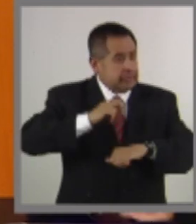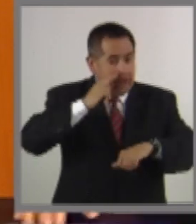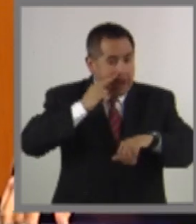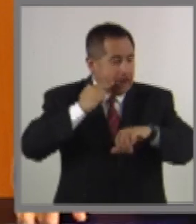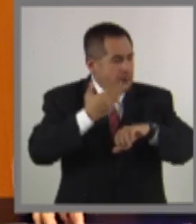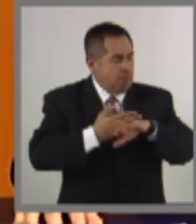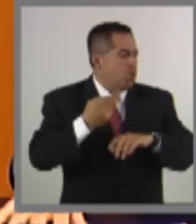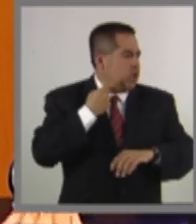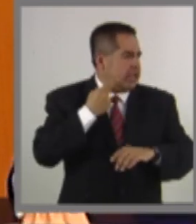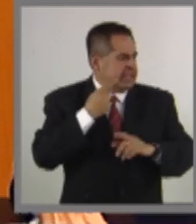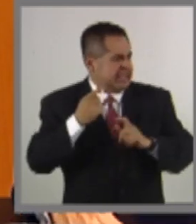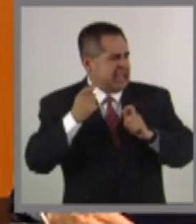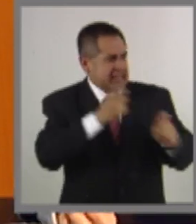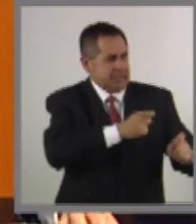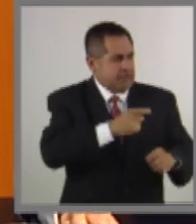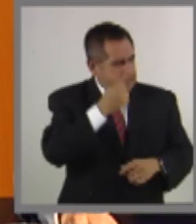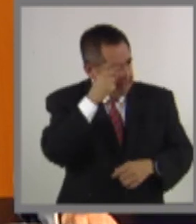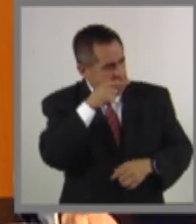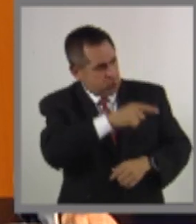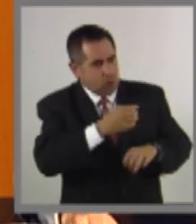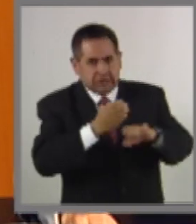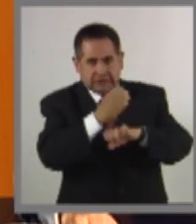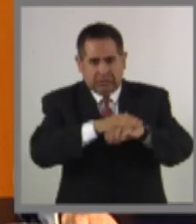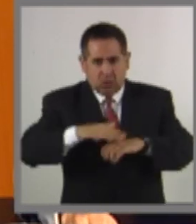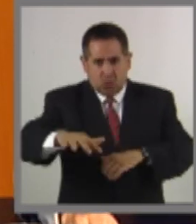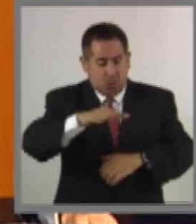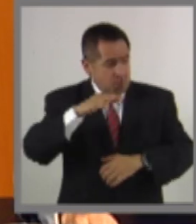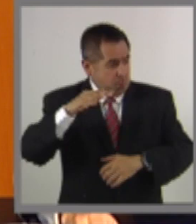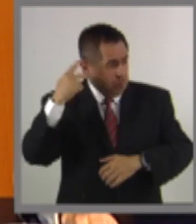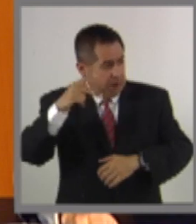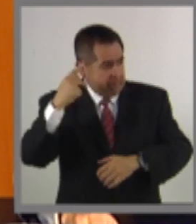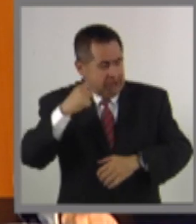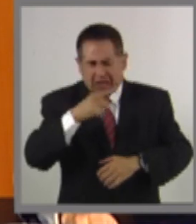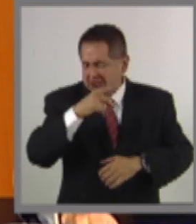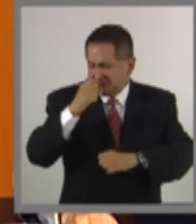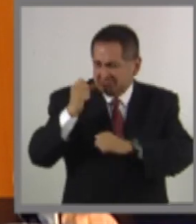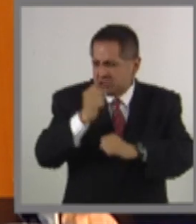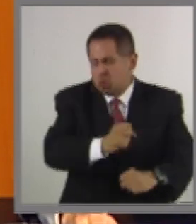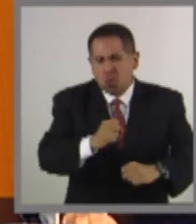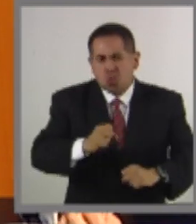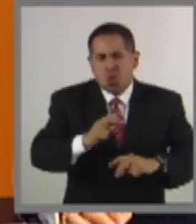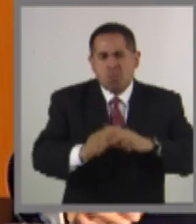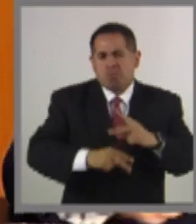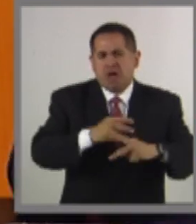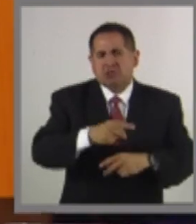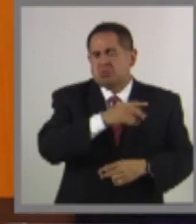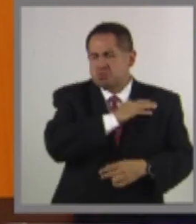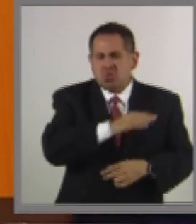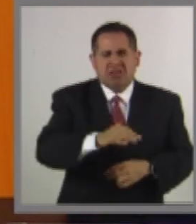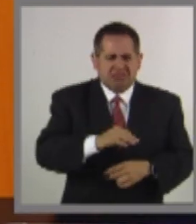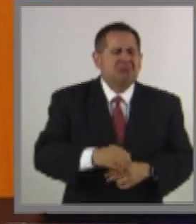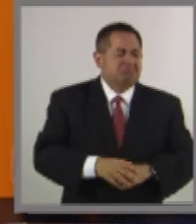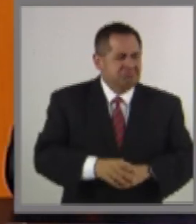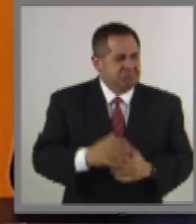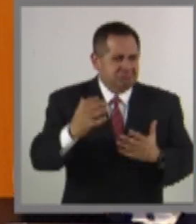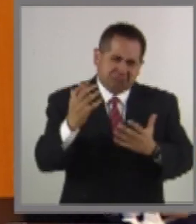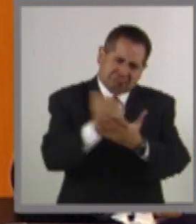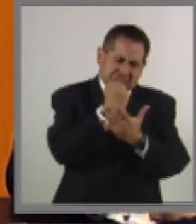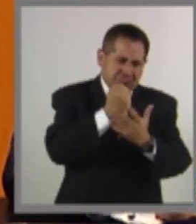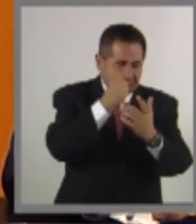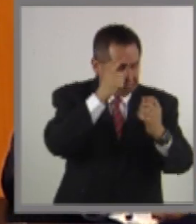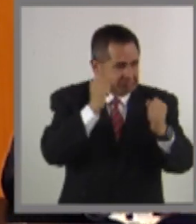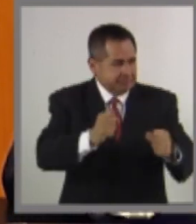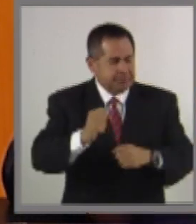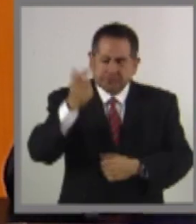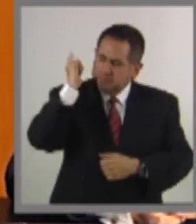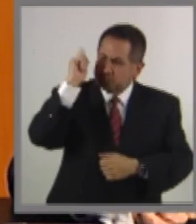responsabilidad política que te das en tu estado, y que seguramente lo vas a terminar con éxito. Te